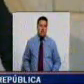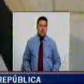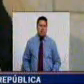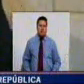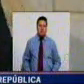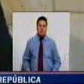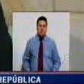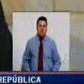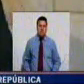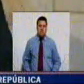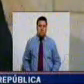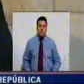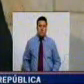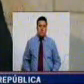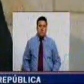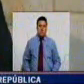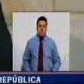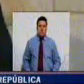Bueno.